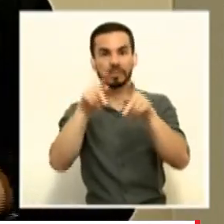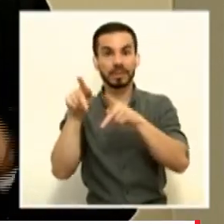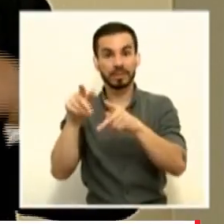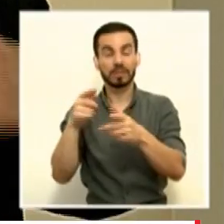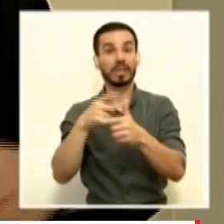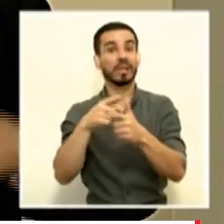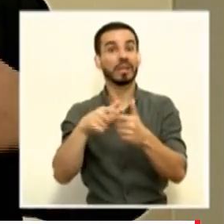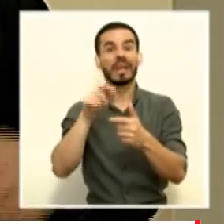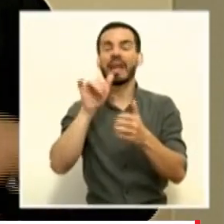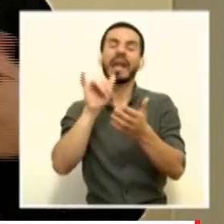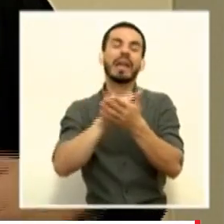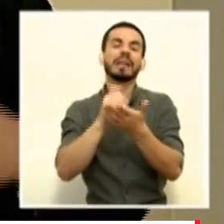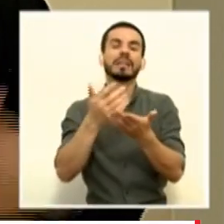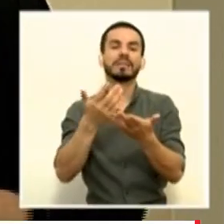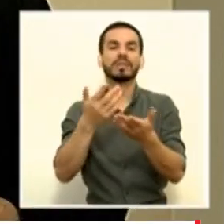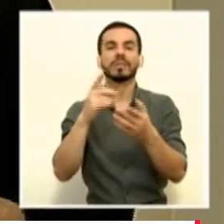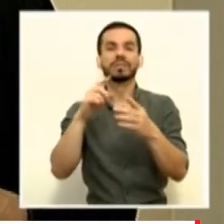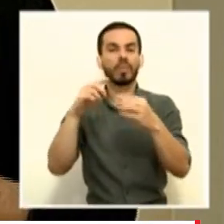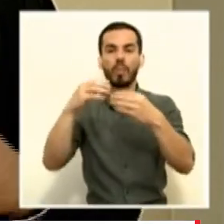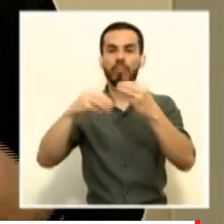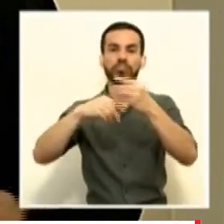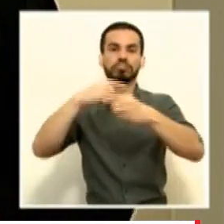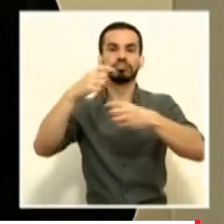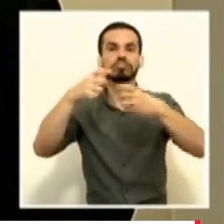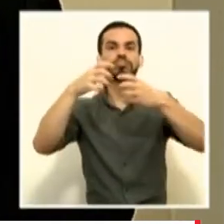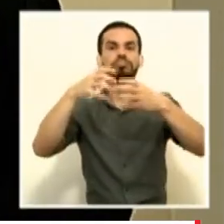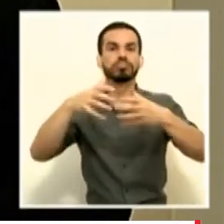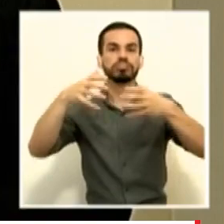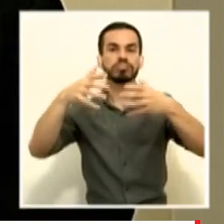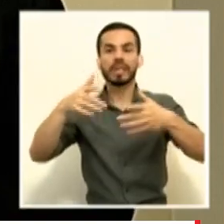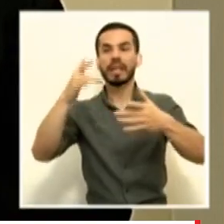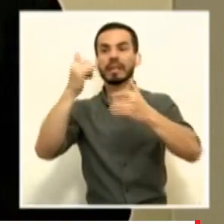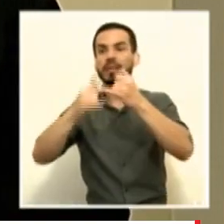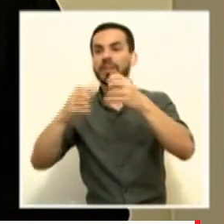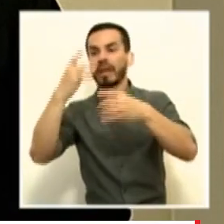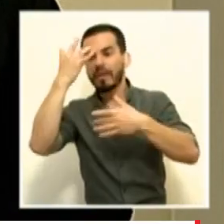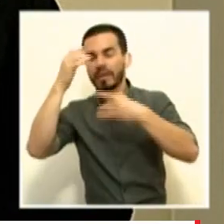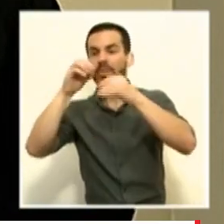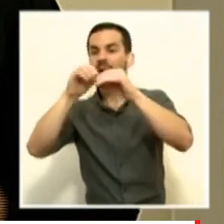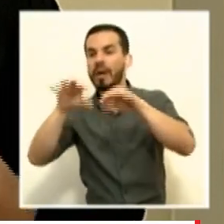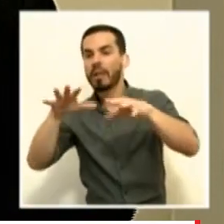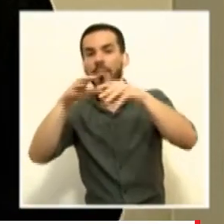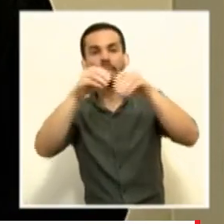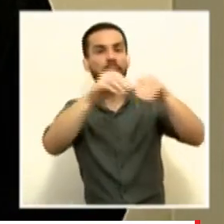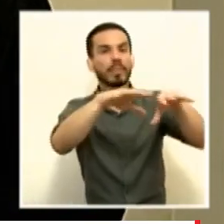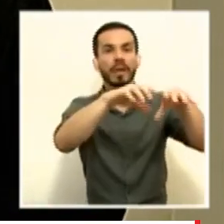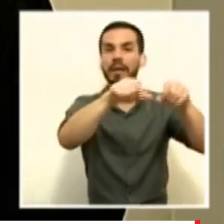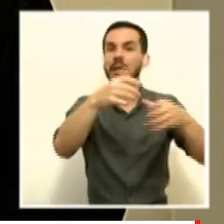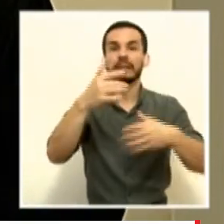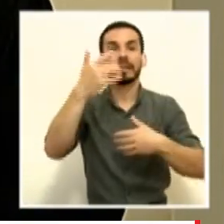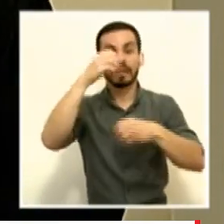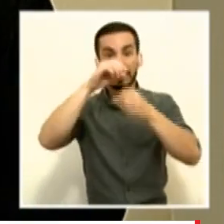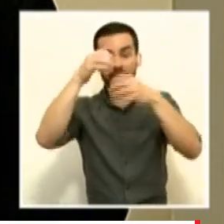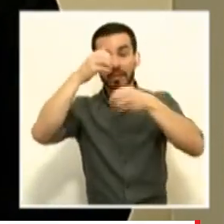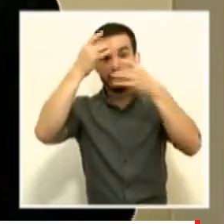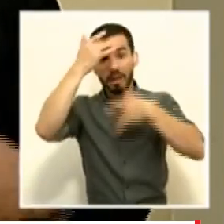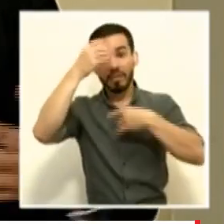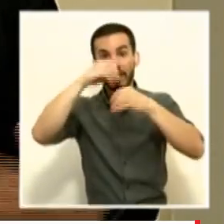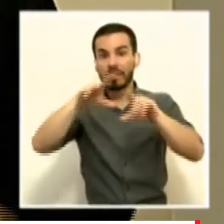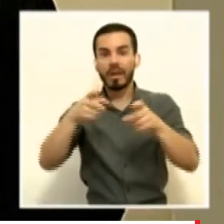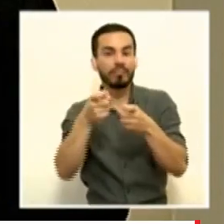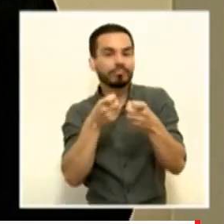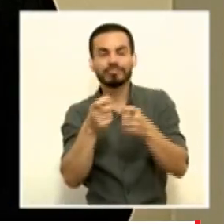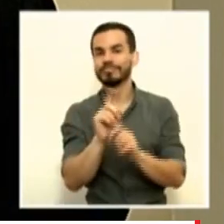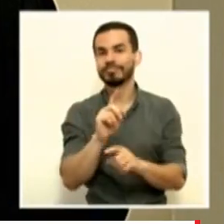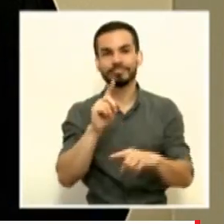y entonces se vuelve una bola de nieve que termina enfermando a otras personas y la epidemia nunca se logra contener.